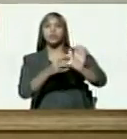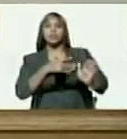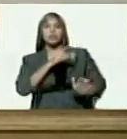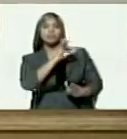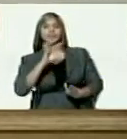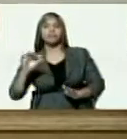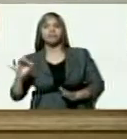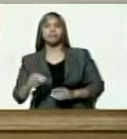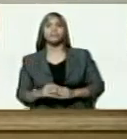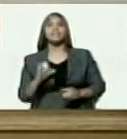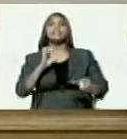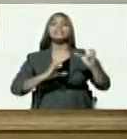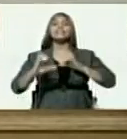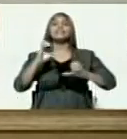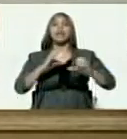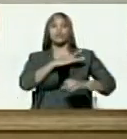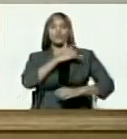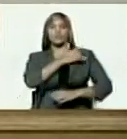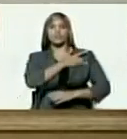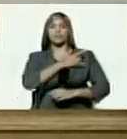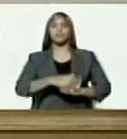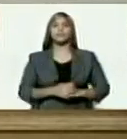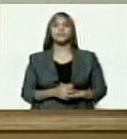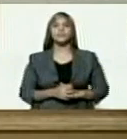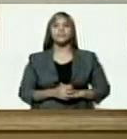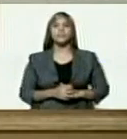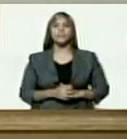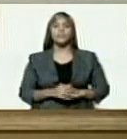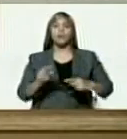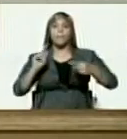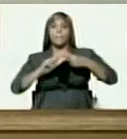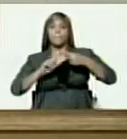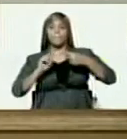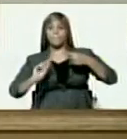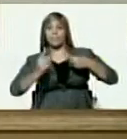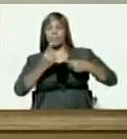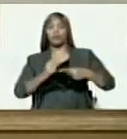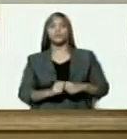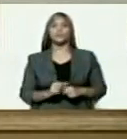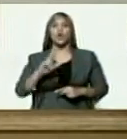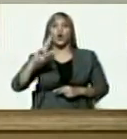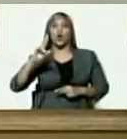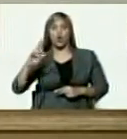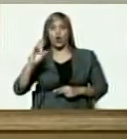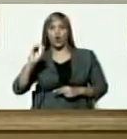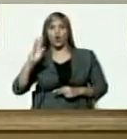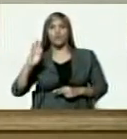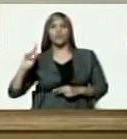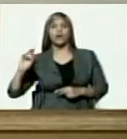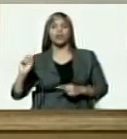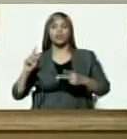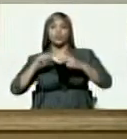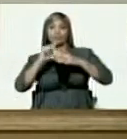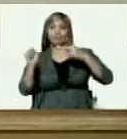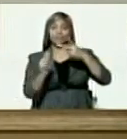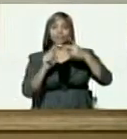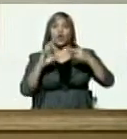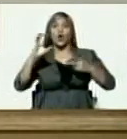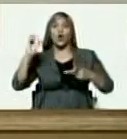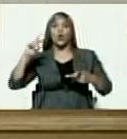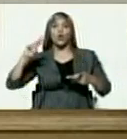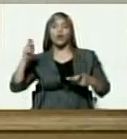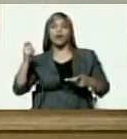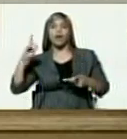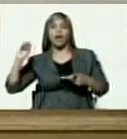de Derecho y Ciencias Políticas, rector principal Roberto Antonio Picón Hernández, primer suplente Conrado Ramón Pérez